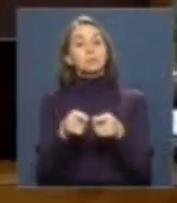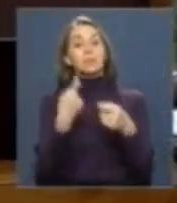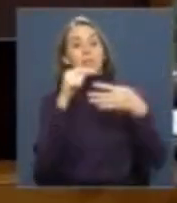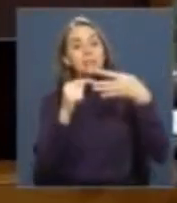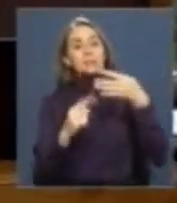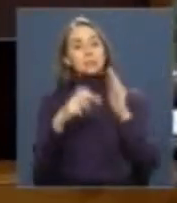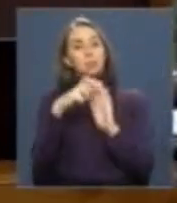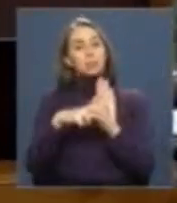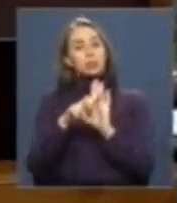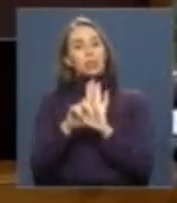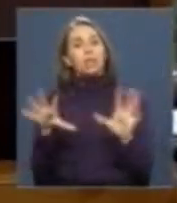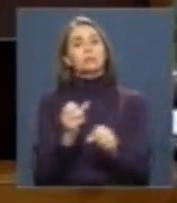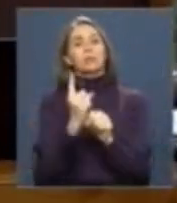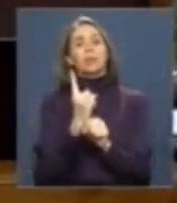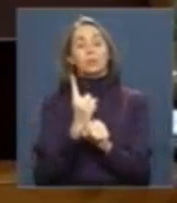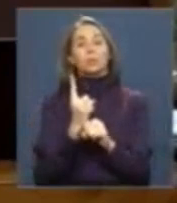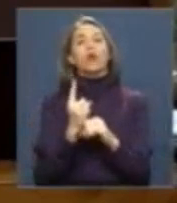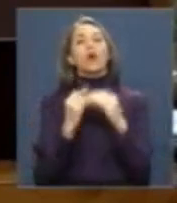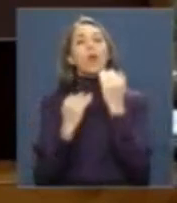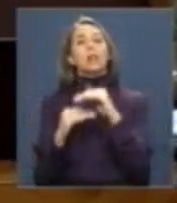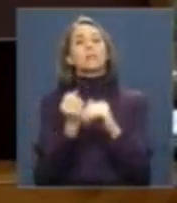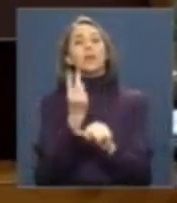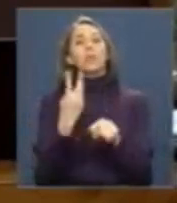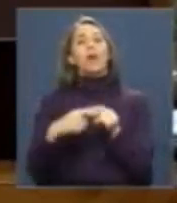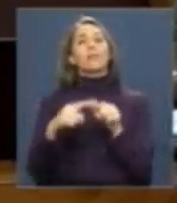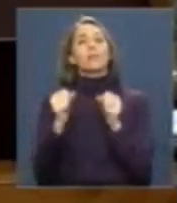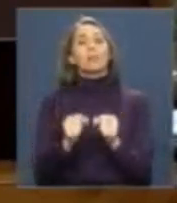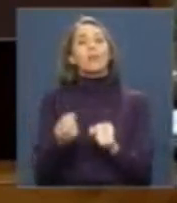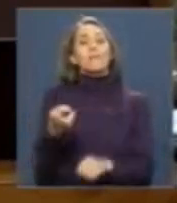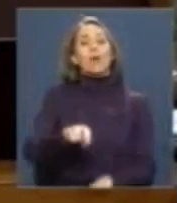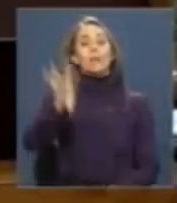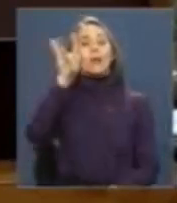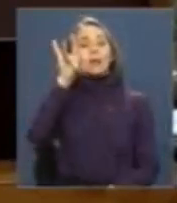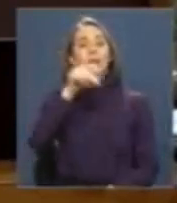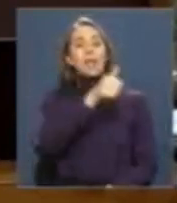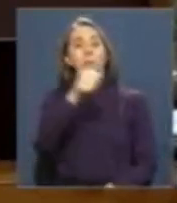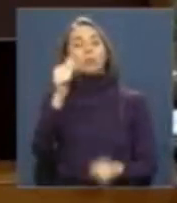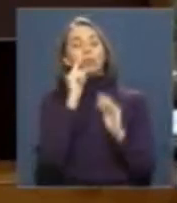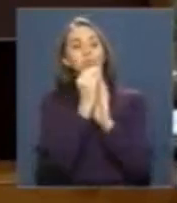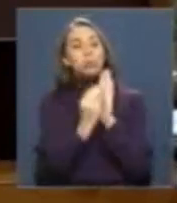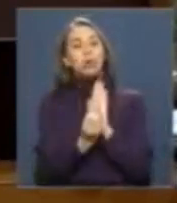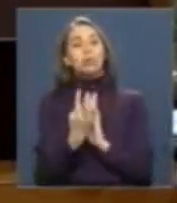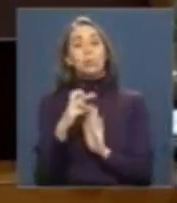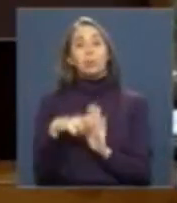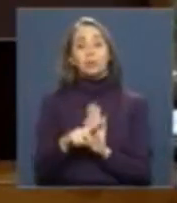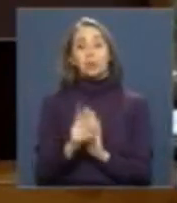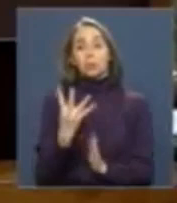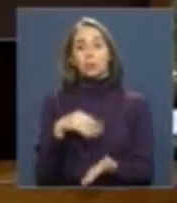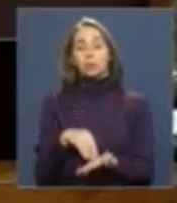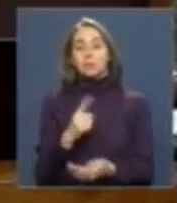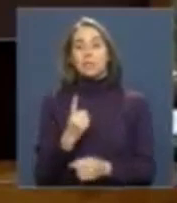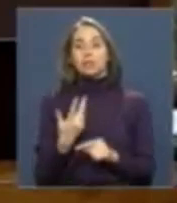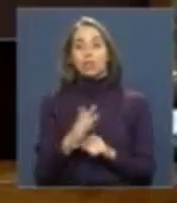para limitar las reelecciones de las autoridades que indica correspondiente a los boletines 4 mil 115